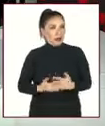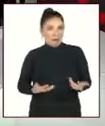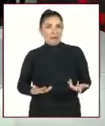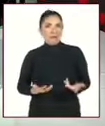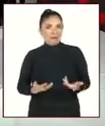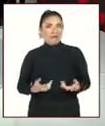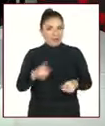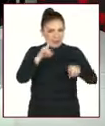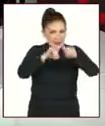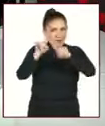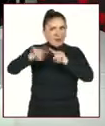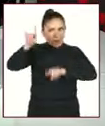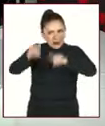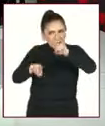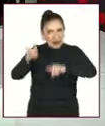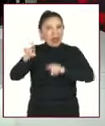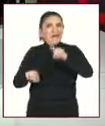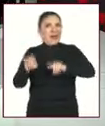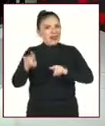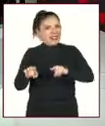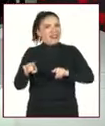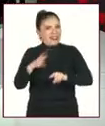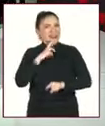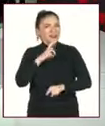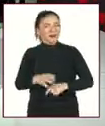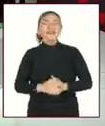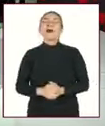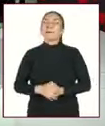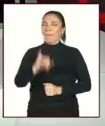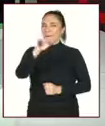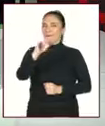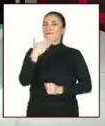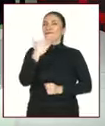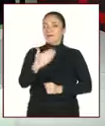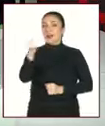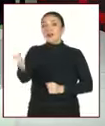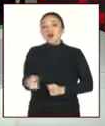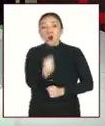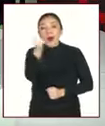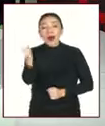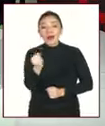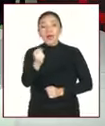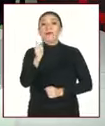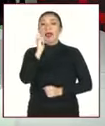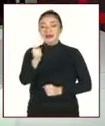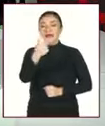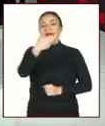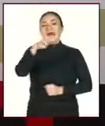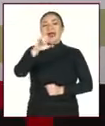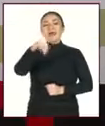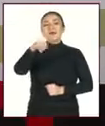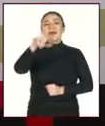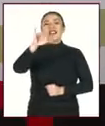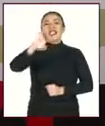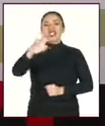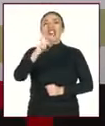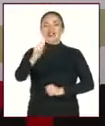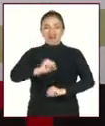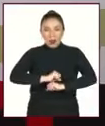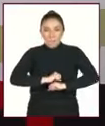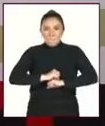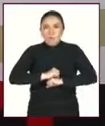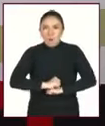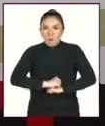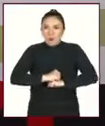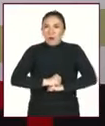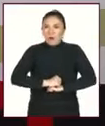porcentajes bajos, pero no fueron tan bajos. Sí, bueno, afortunadamente la maniobra es algo que se ha difundido